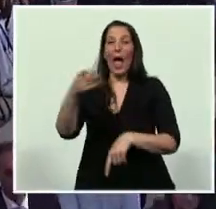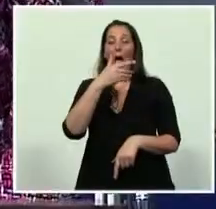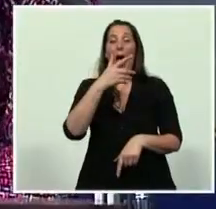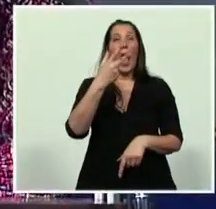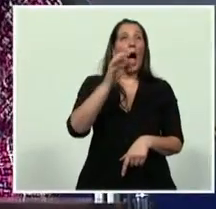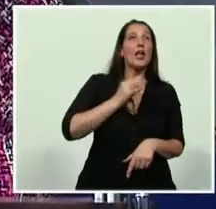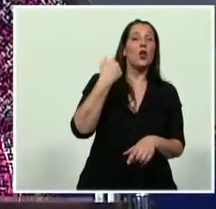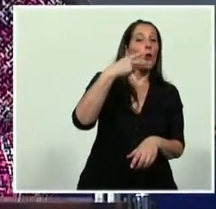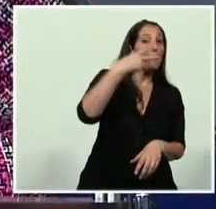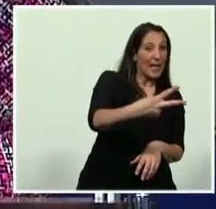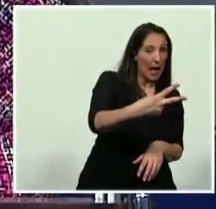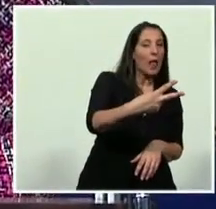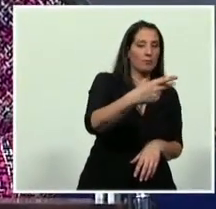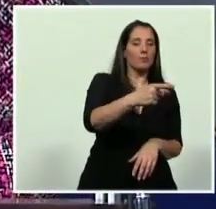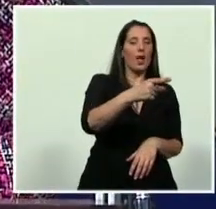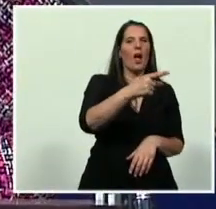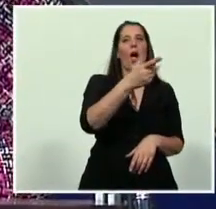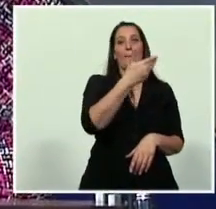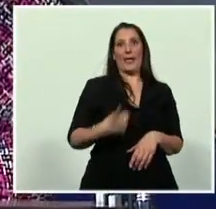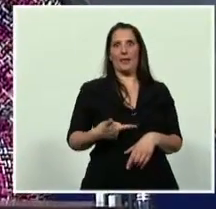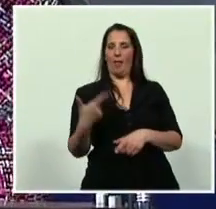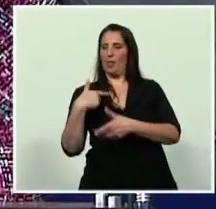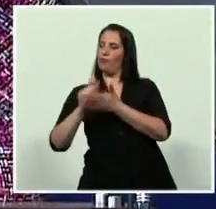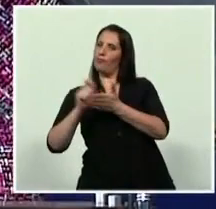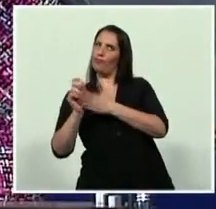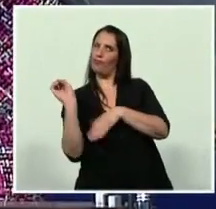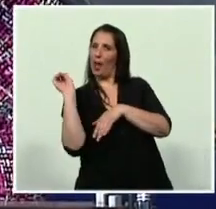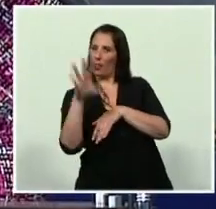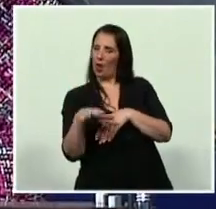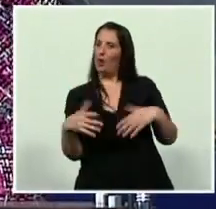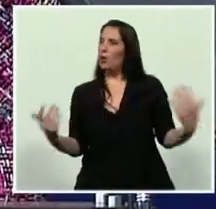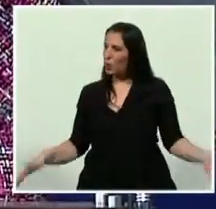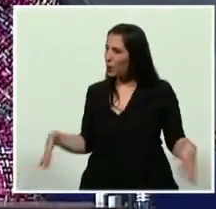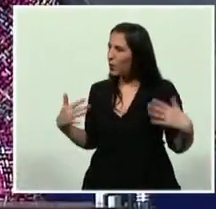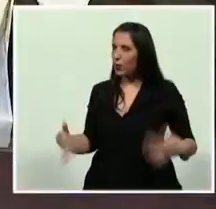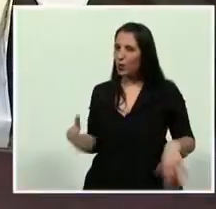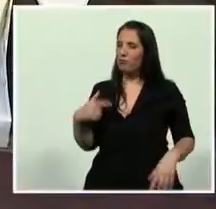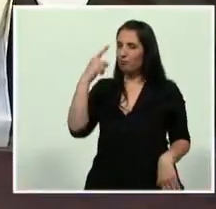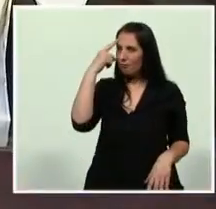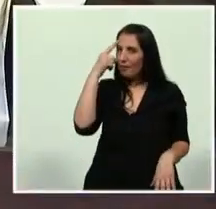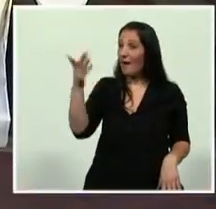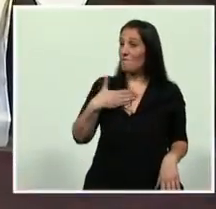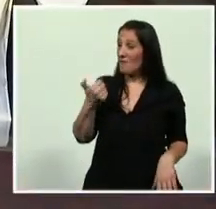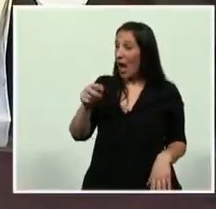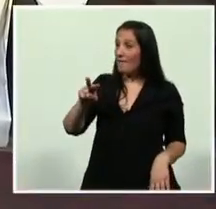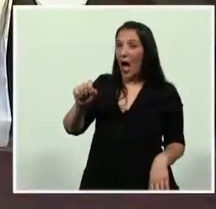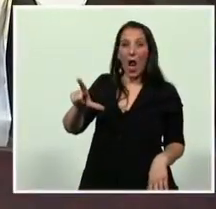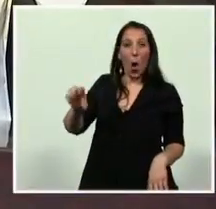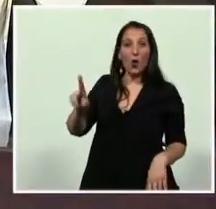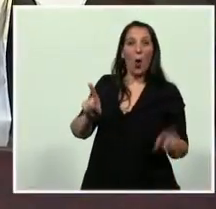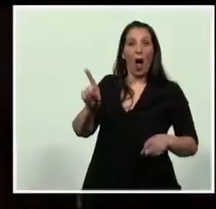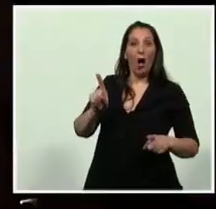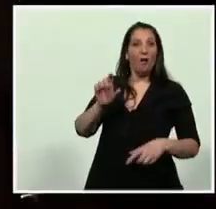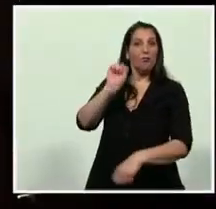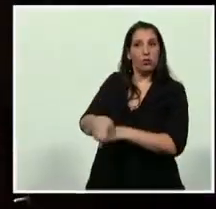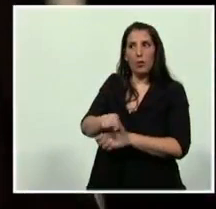República. Dios mío, y me preguntaba si lo hubieran escuchado, si lo